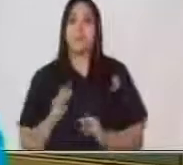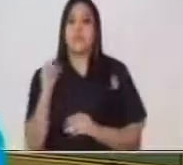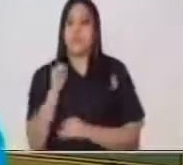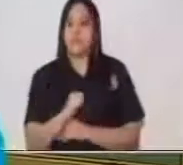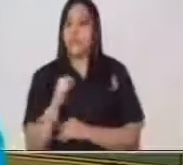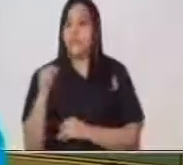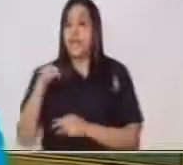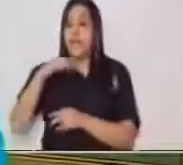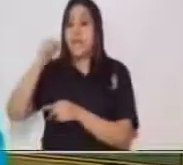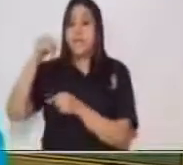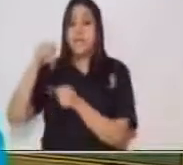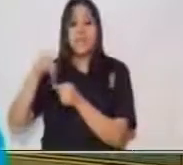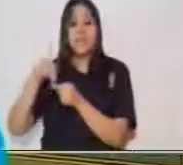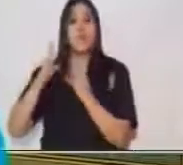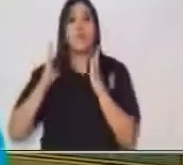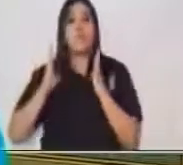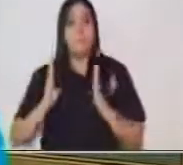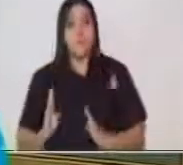el núcleo